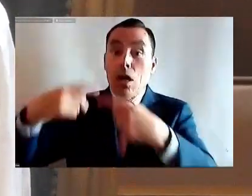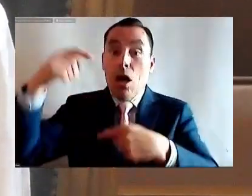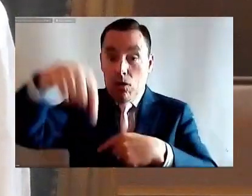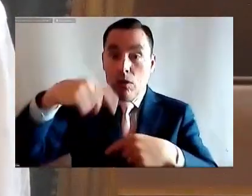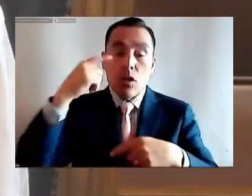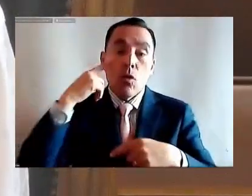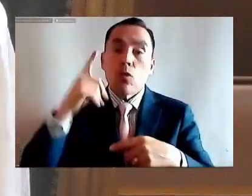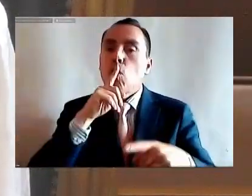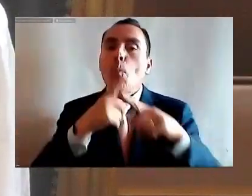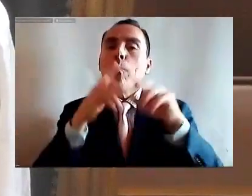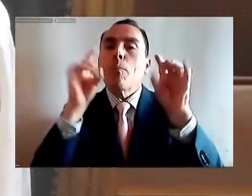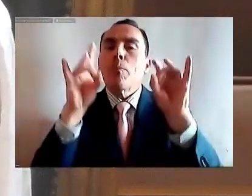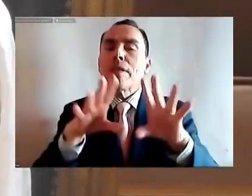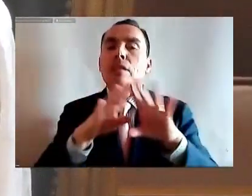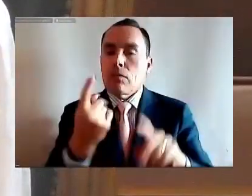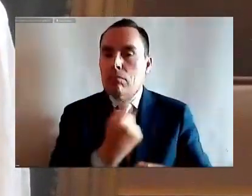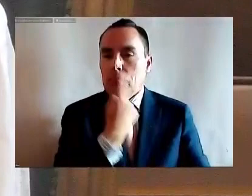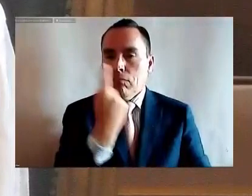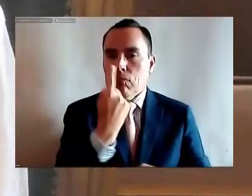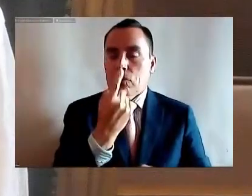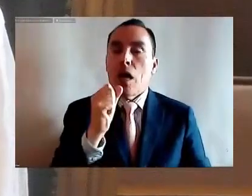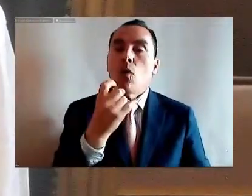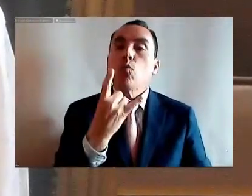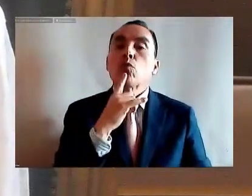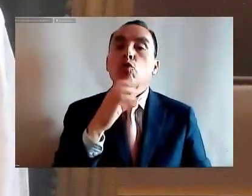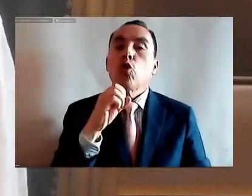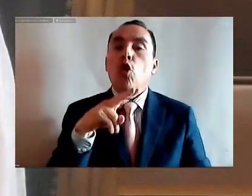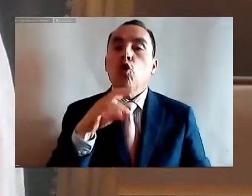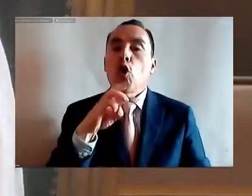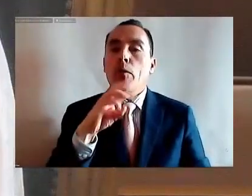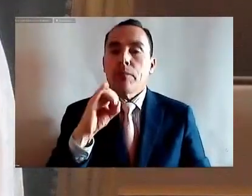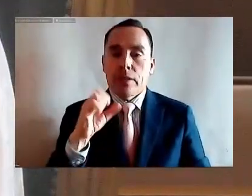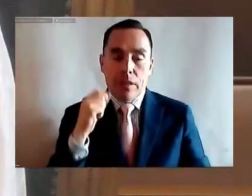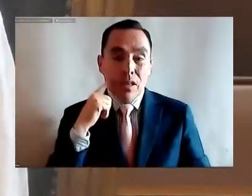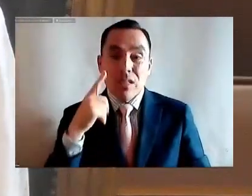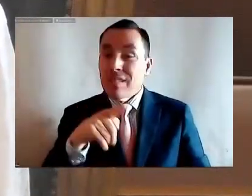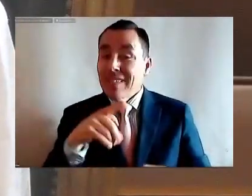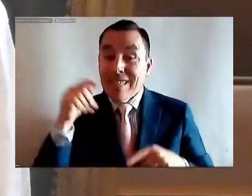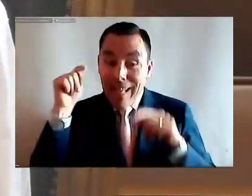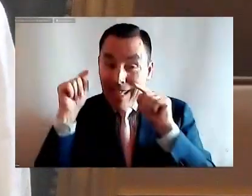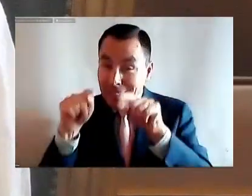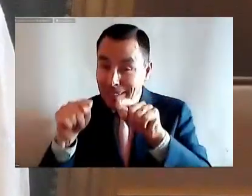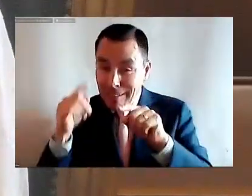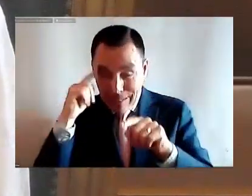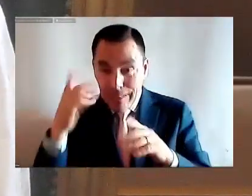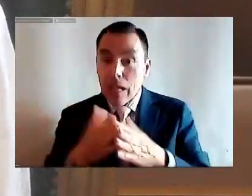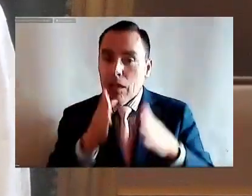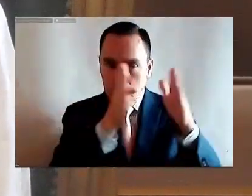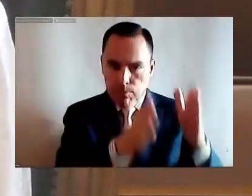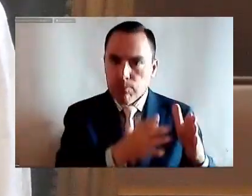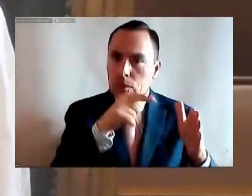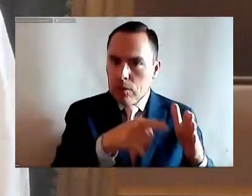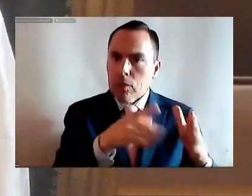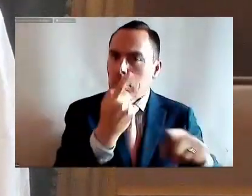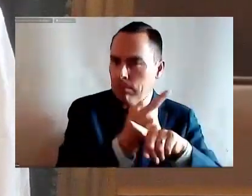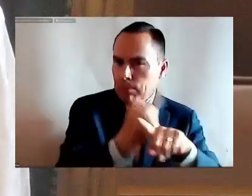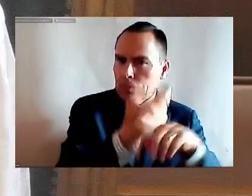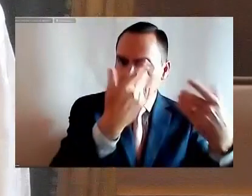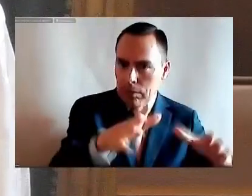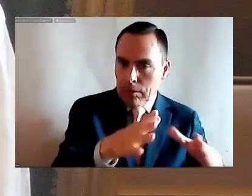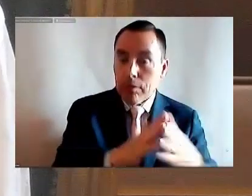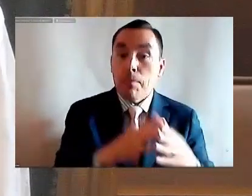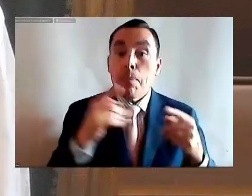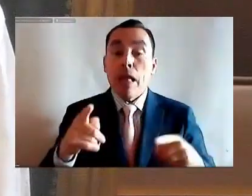autonomías, término que también fue al cual también se hizo alusión en la primera parte, forjando de esta manera un